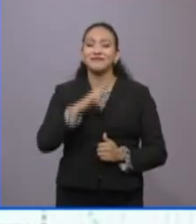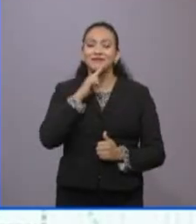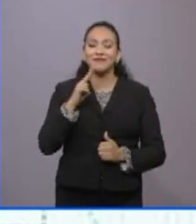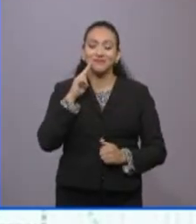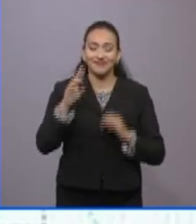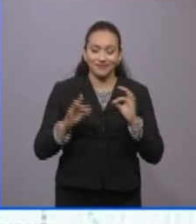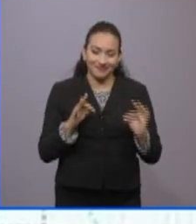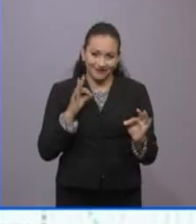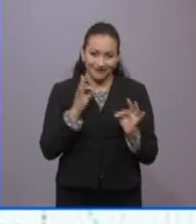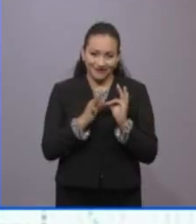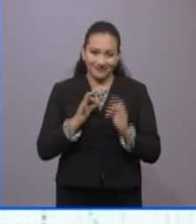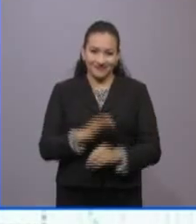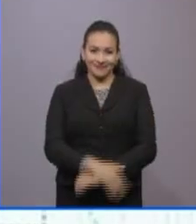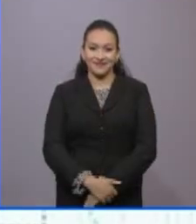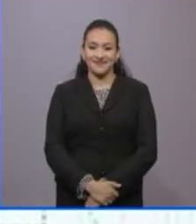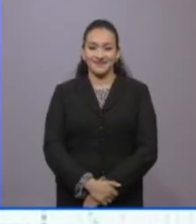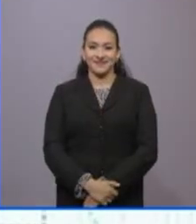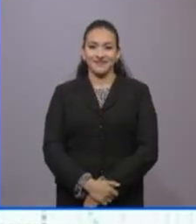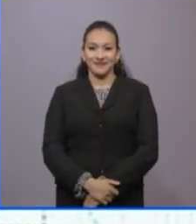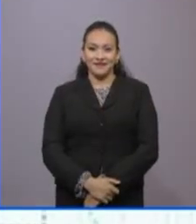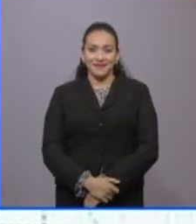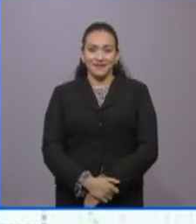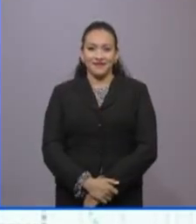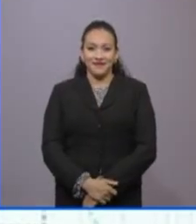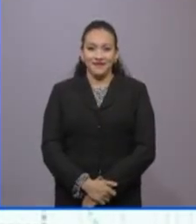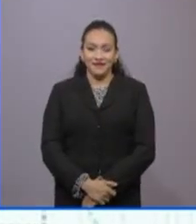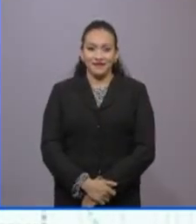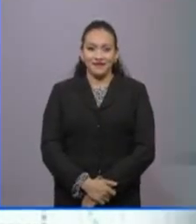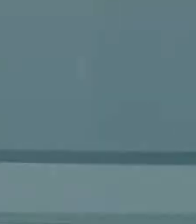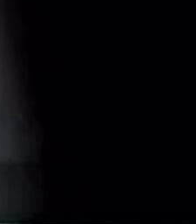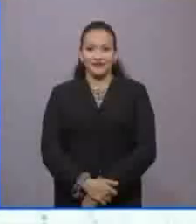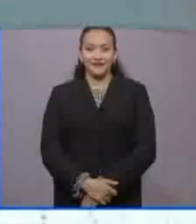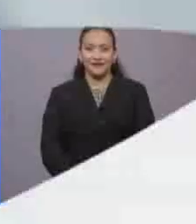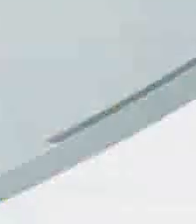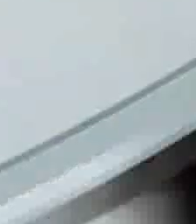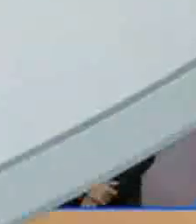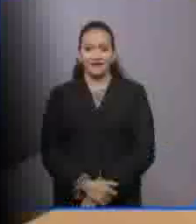Poder Judicial de la Federación, Rosy García.